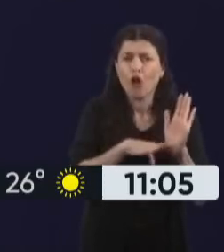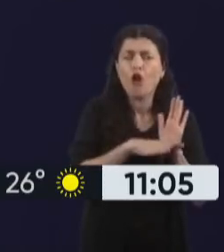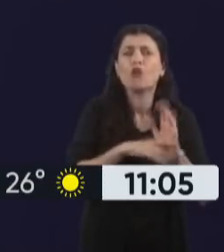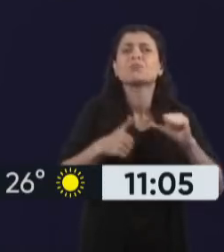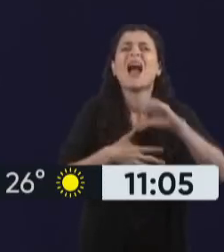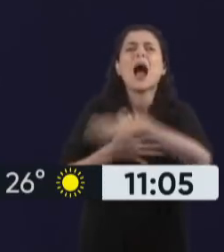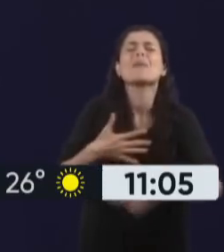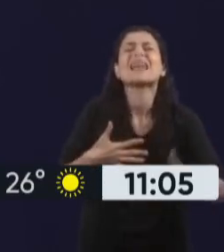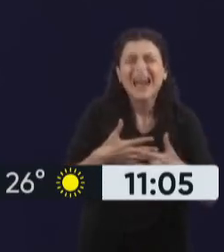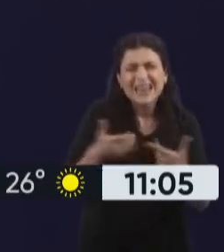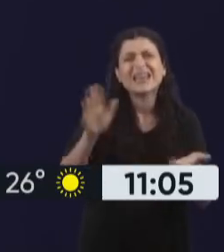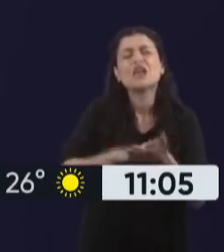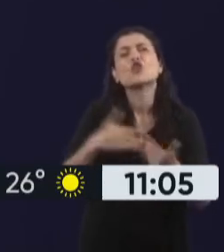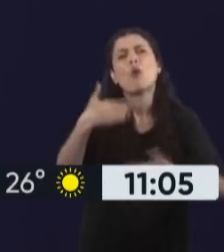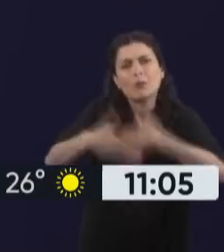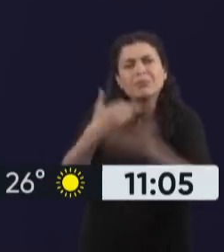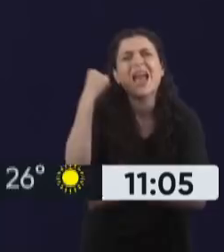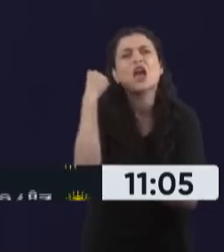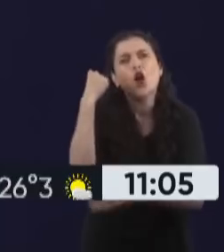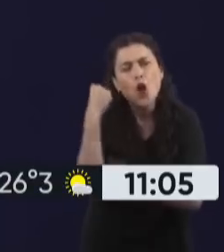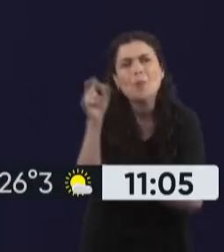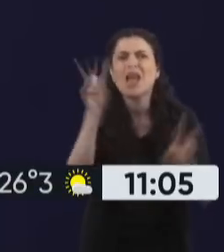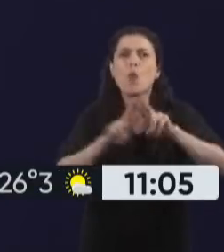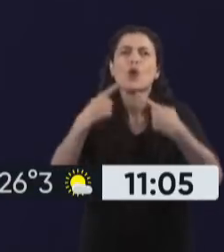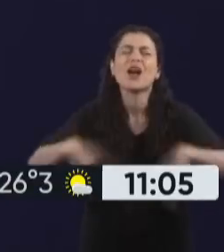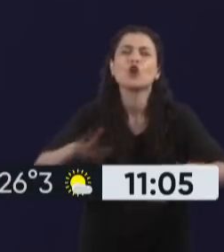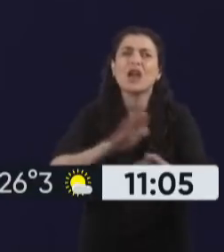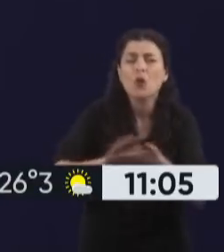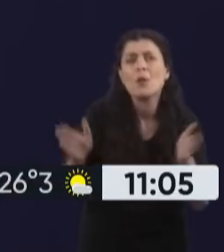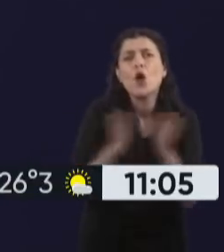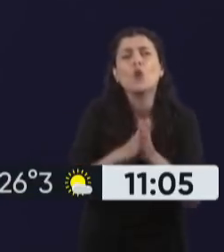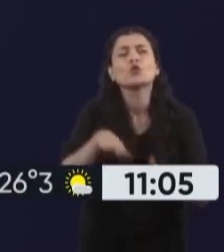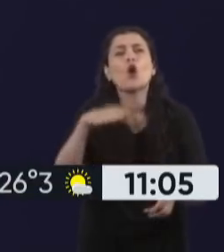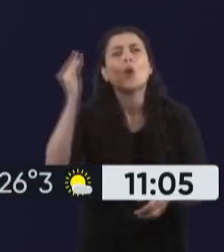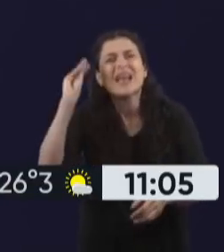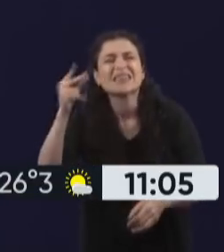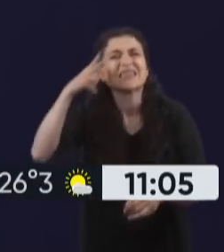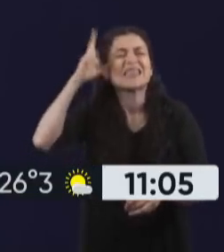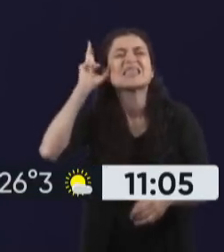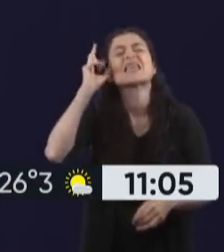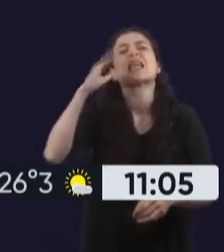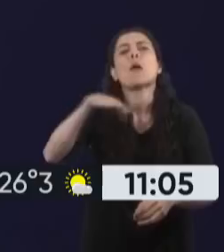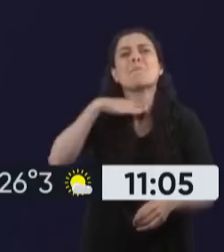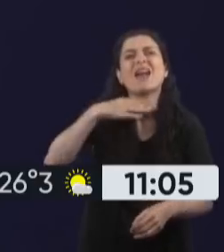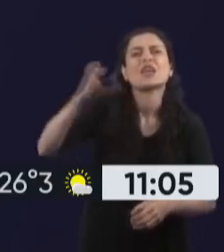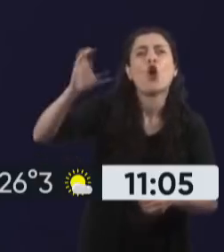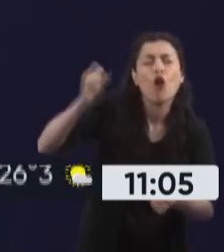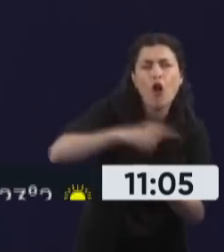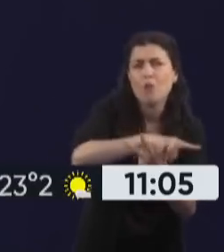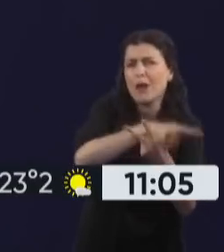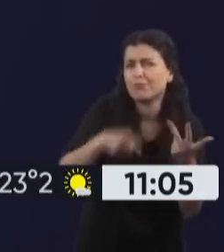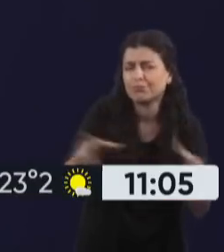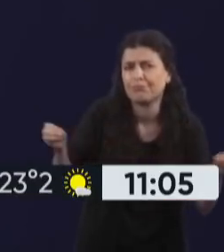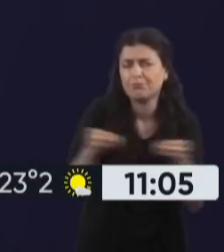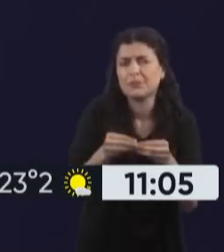el desempeño de la economía en la innovación, con Brasil, Chile, México, Colombia, Uruguay, Costa Rica y Perú ubicados